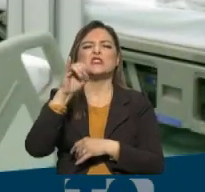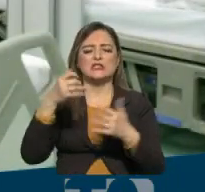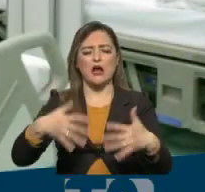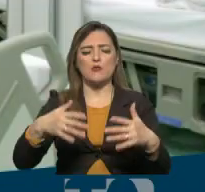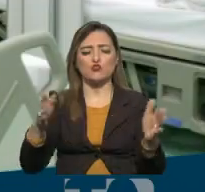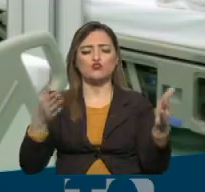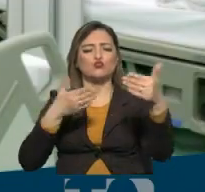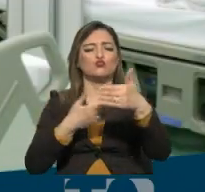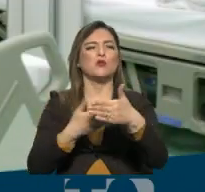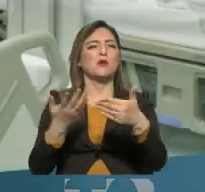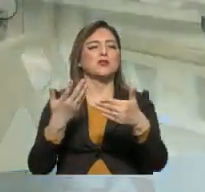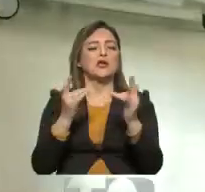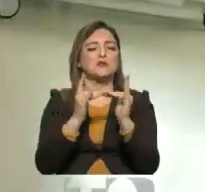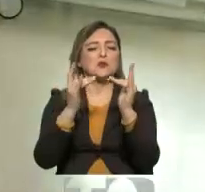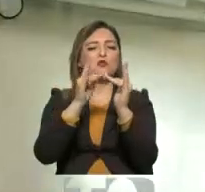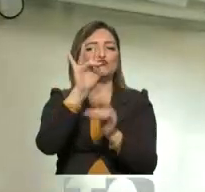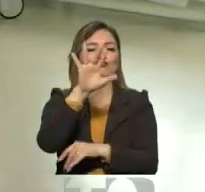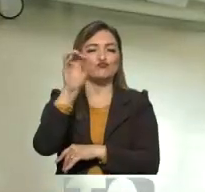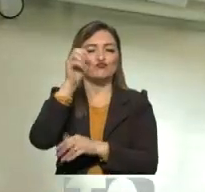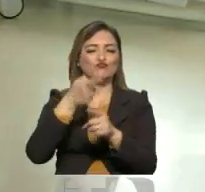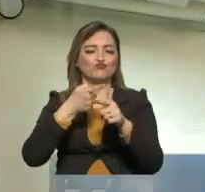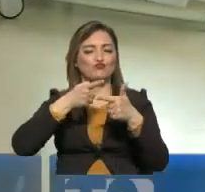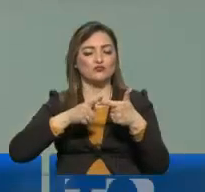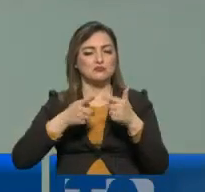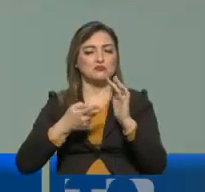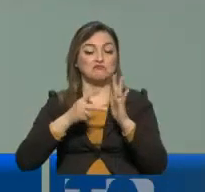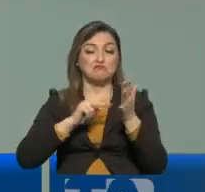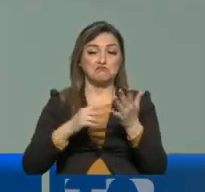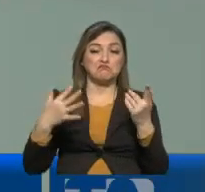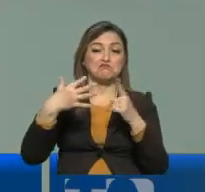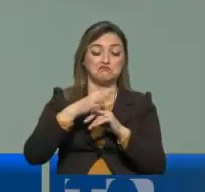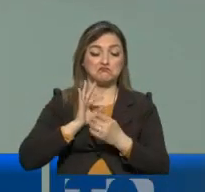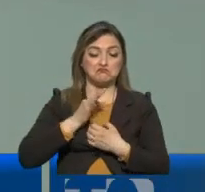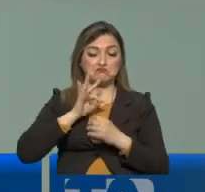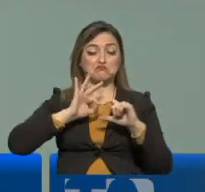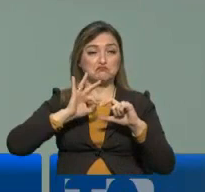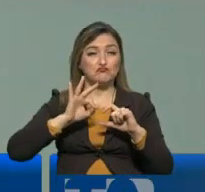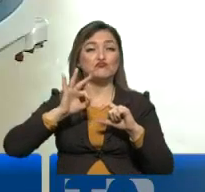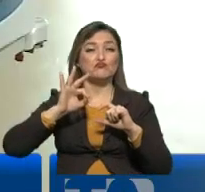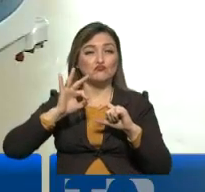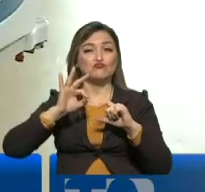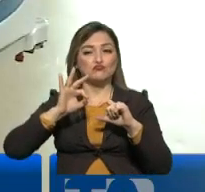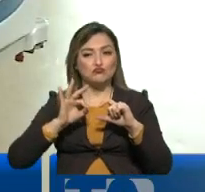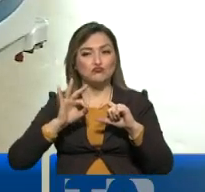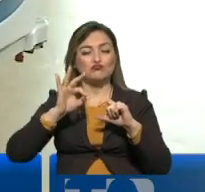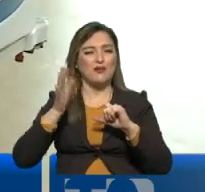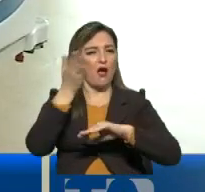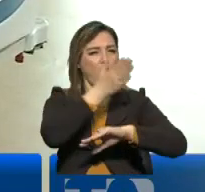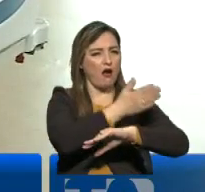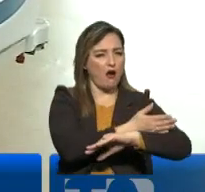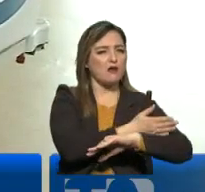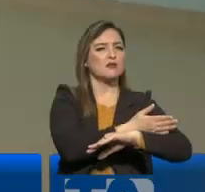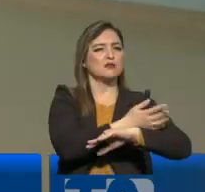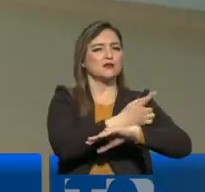es del 85% en promedio. Se trata de un importante indicador de la situación epidemiológica que en la ciudad se mantuvo al 100%